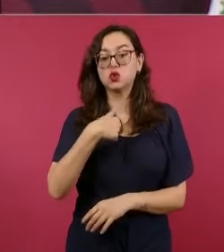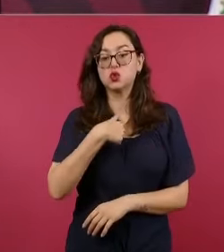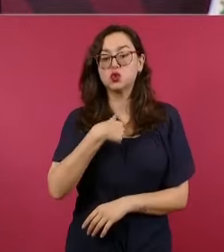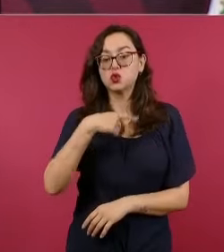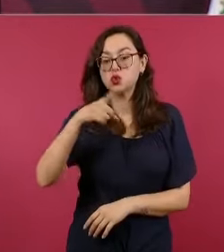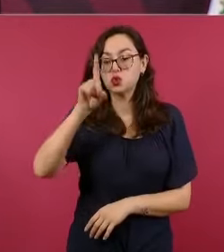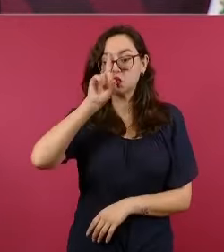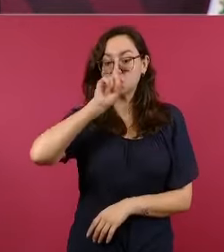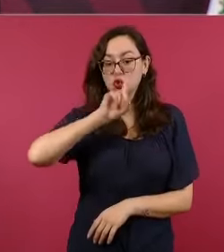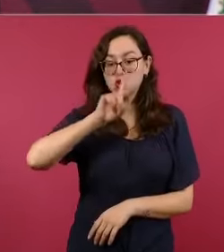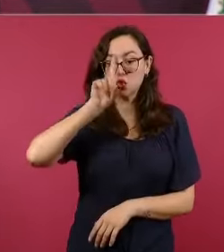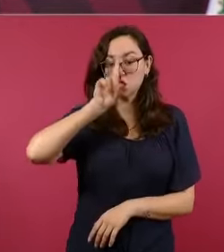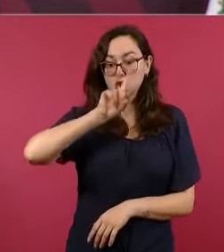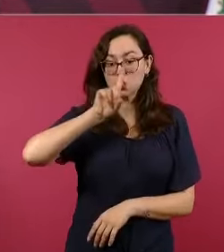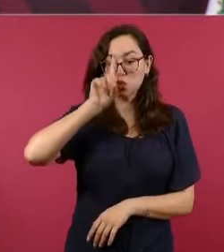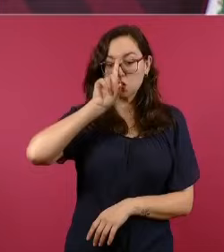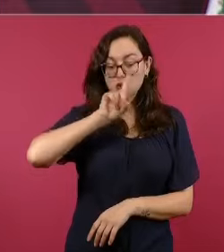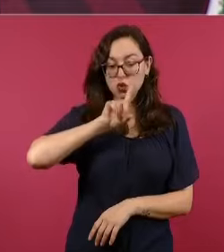este